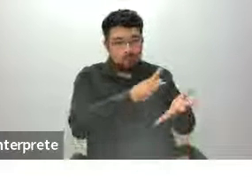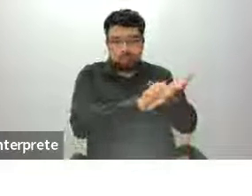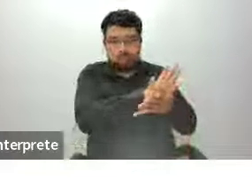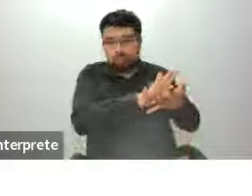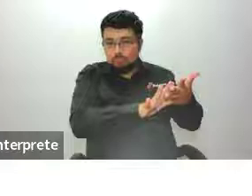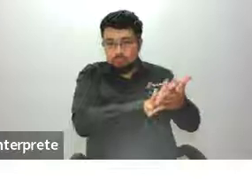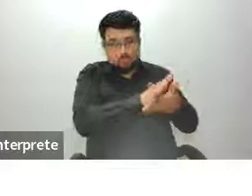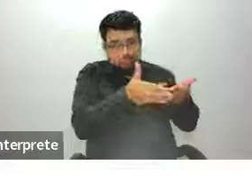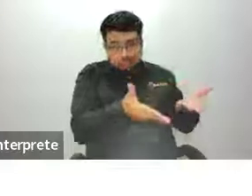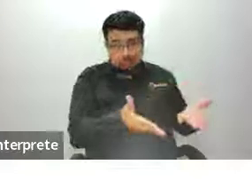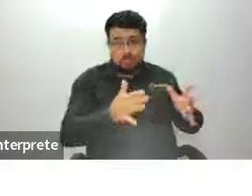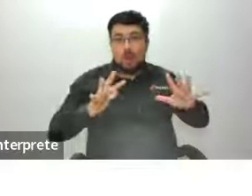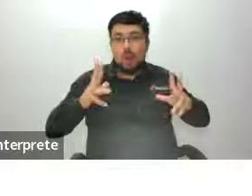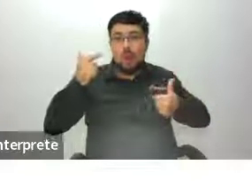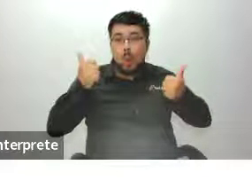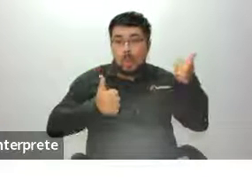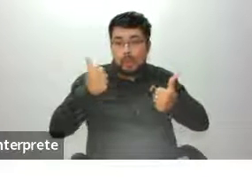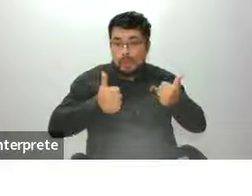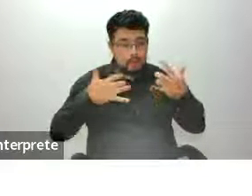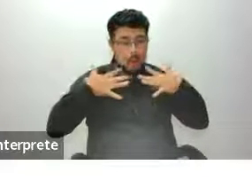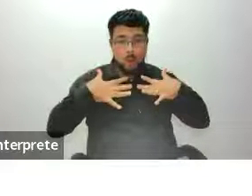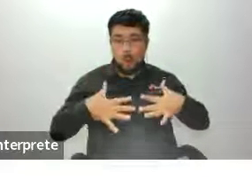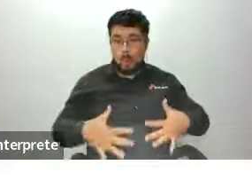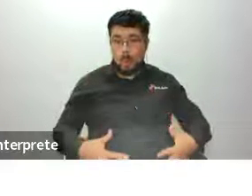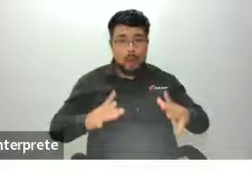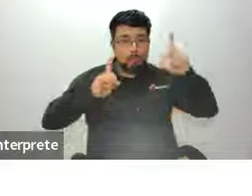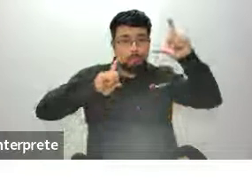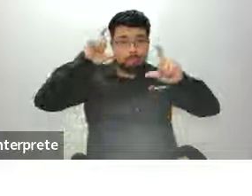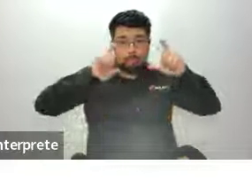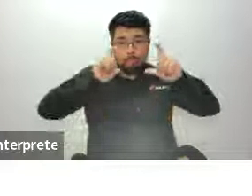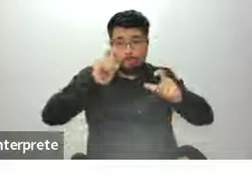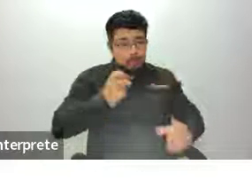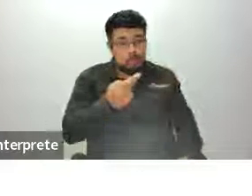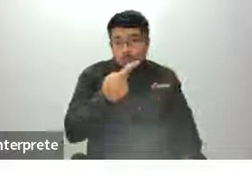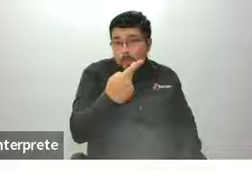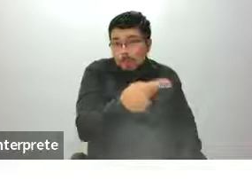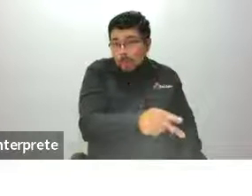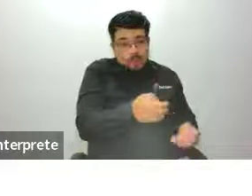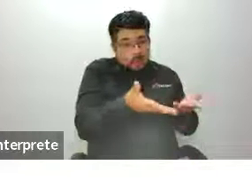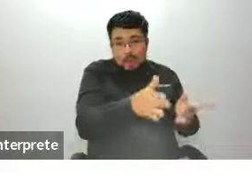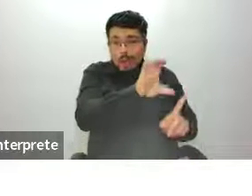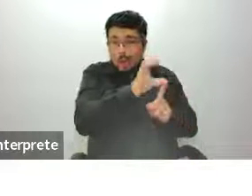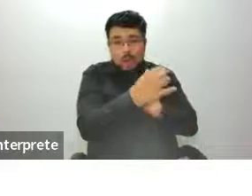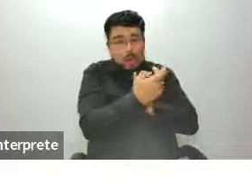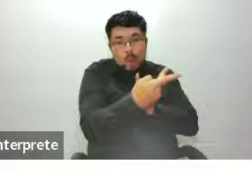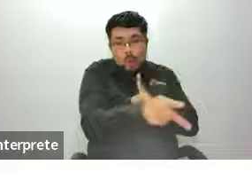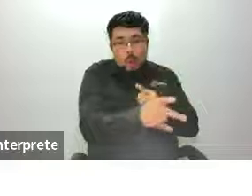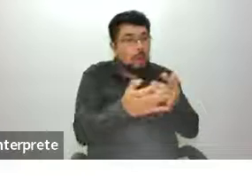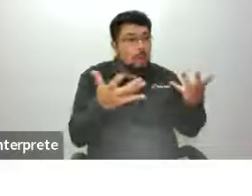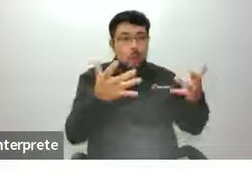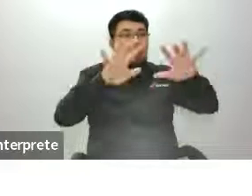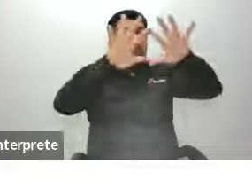eh, corporales, porque son propias de su posibilidad y percepción de ver el mundo,